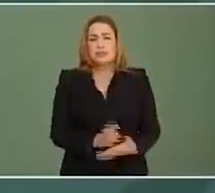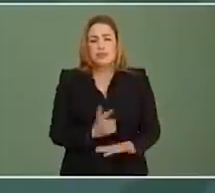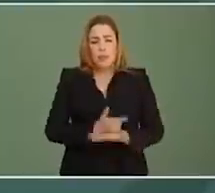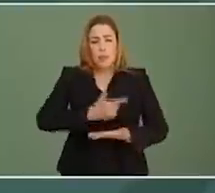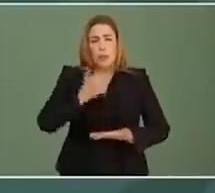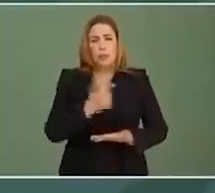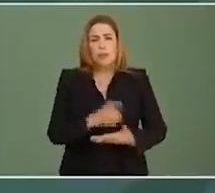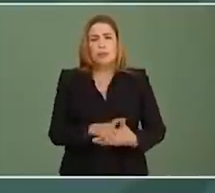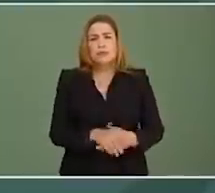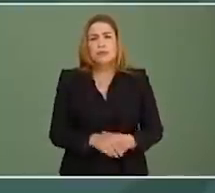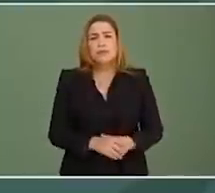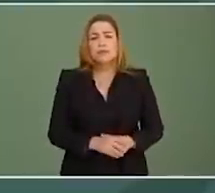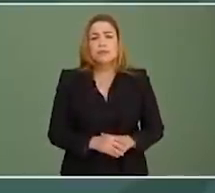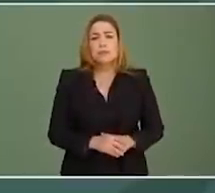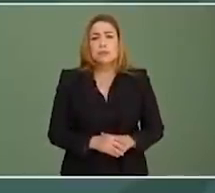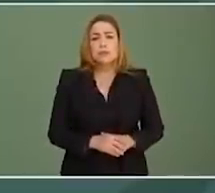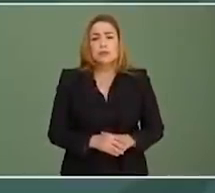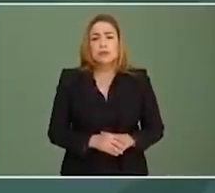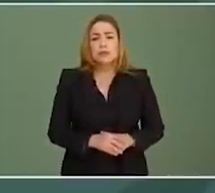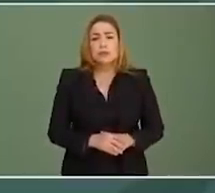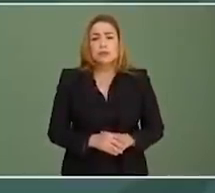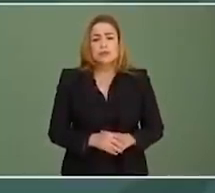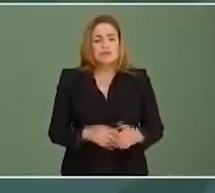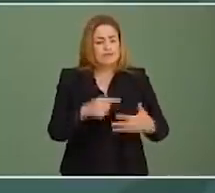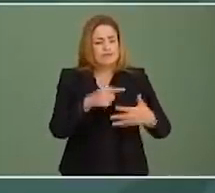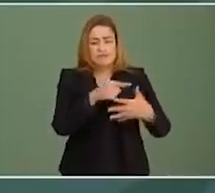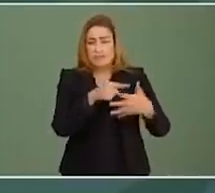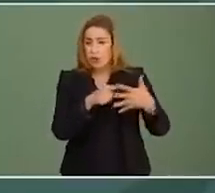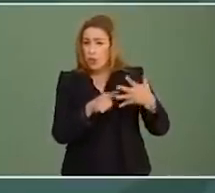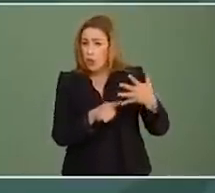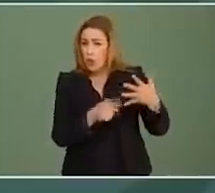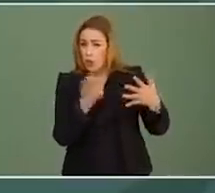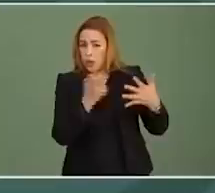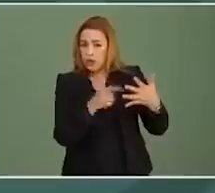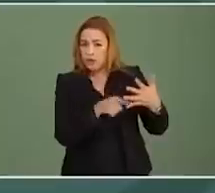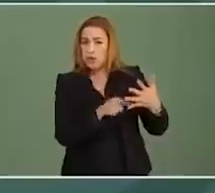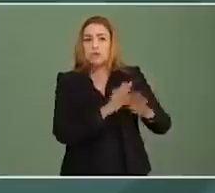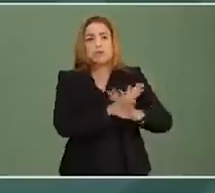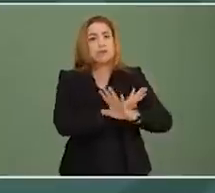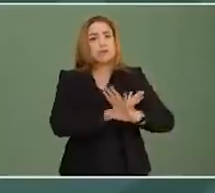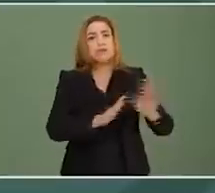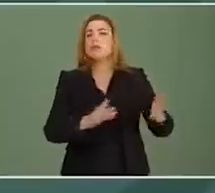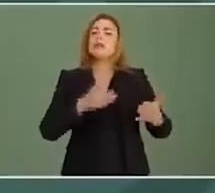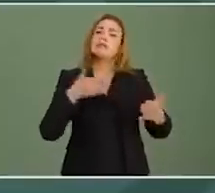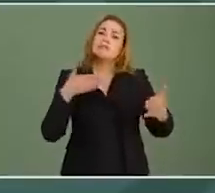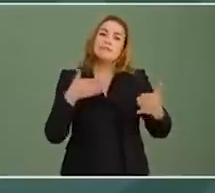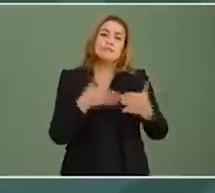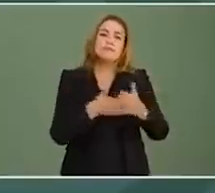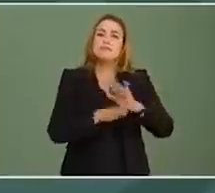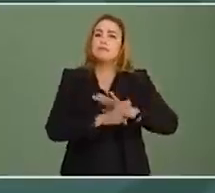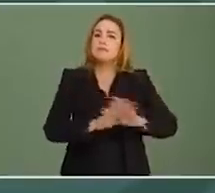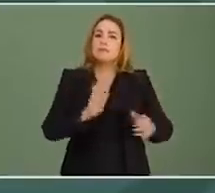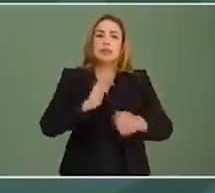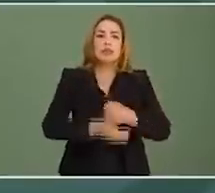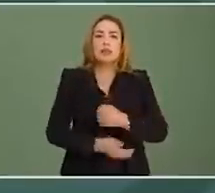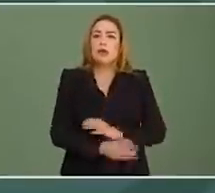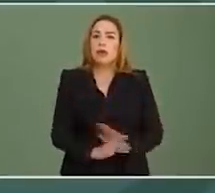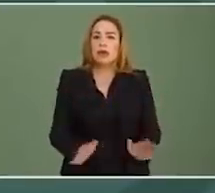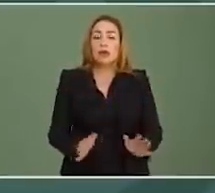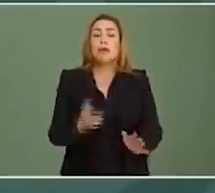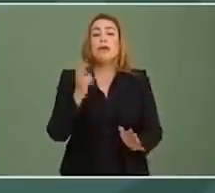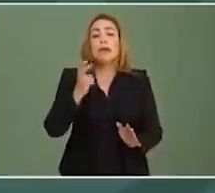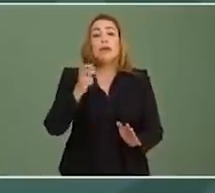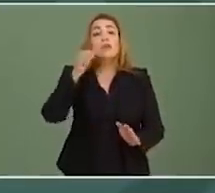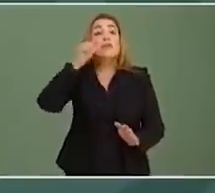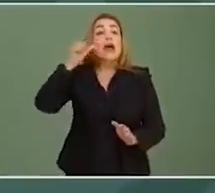entonces todo esto se termina es un gran avance lo de